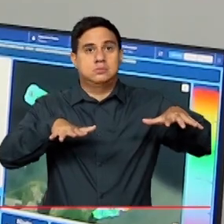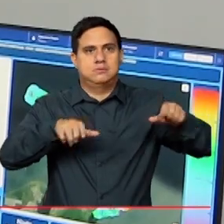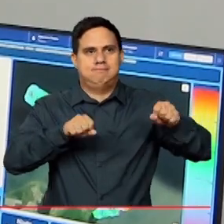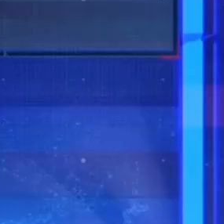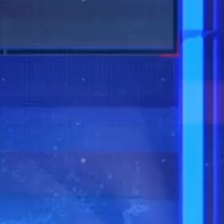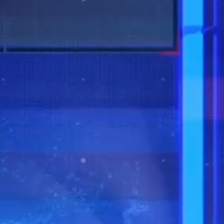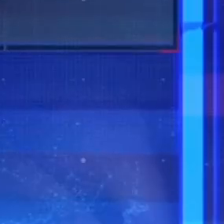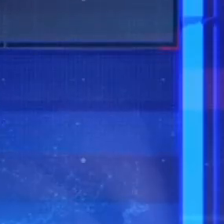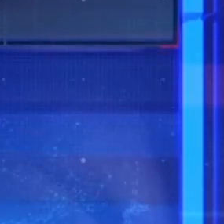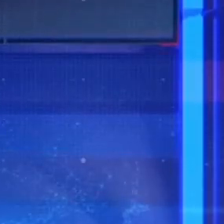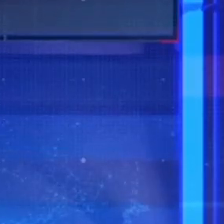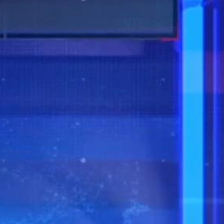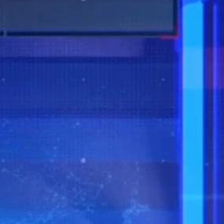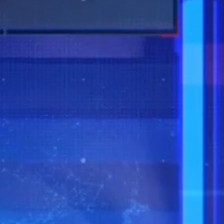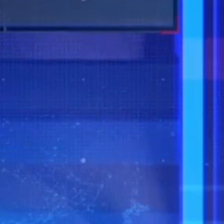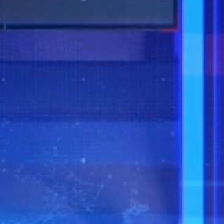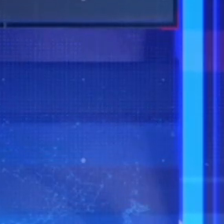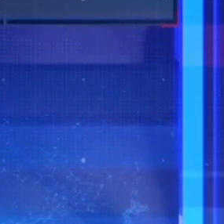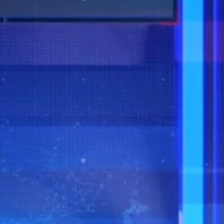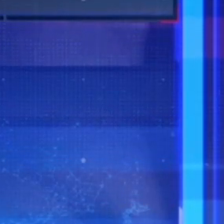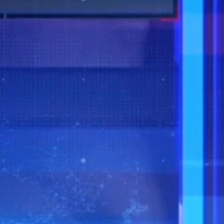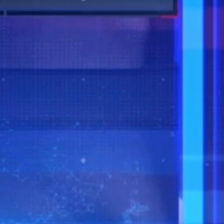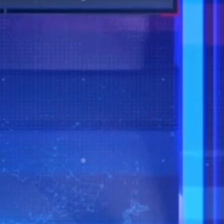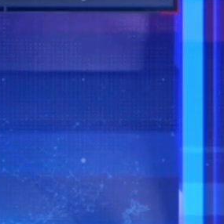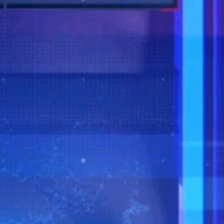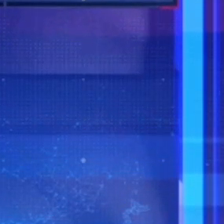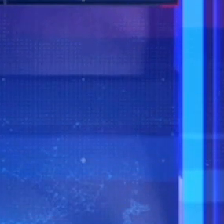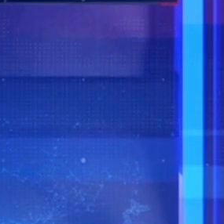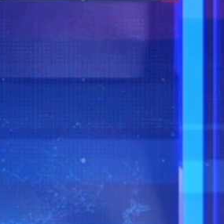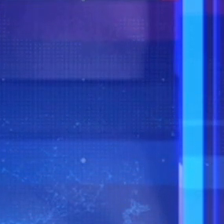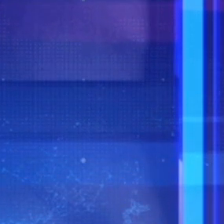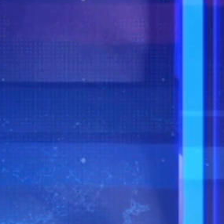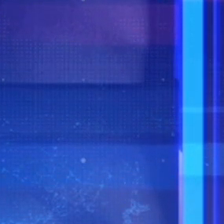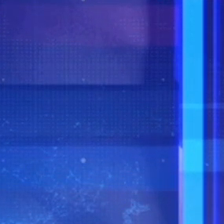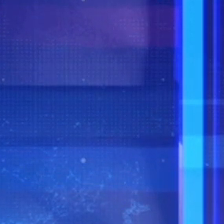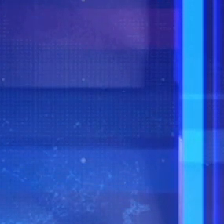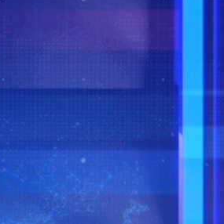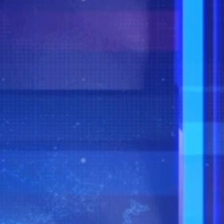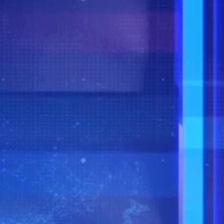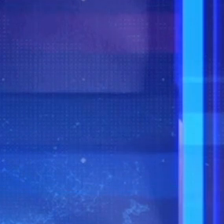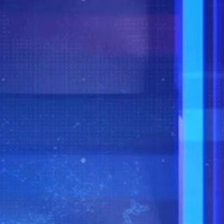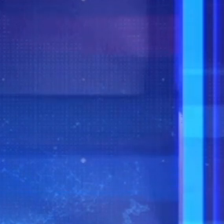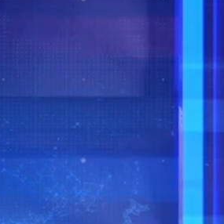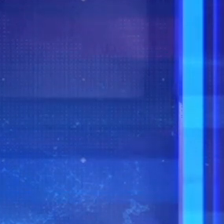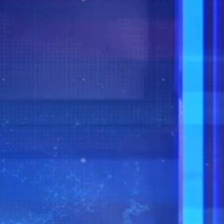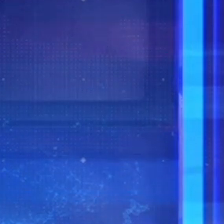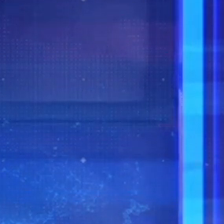nivel del mar.